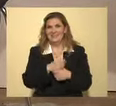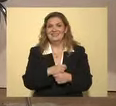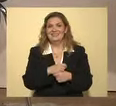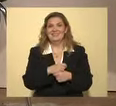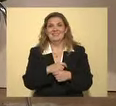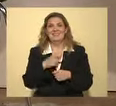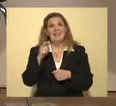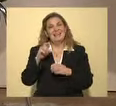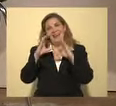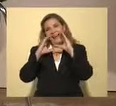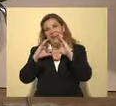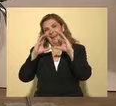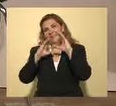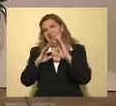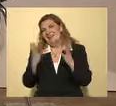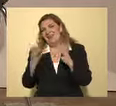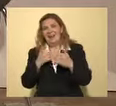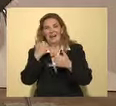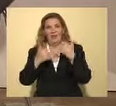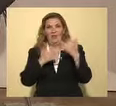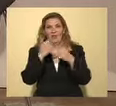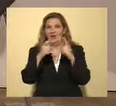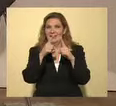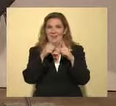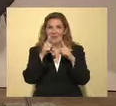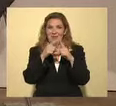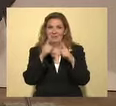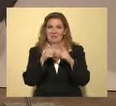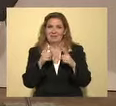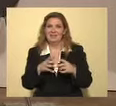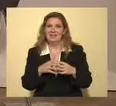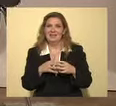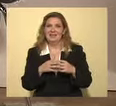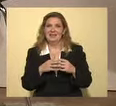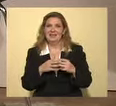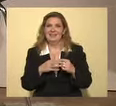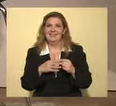oído. Exacto. Uy, lo qué van rico a hacer cantar. Sí,